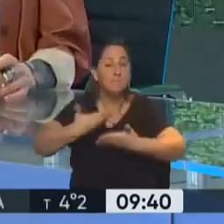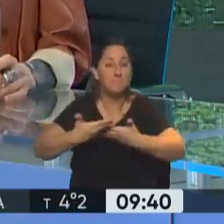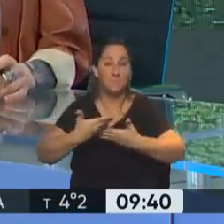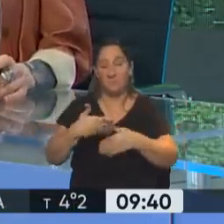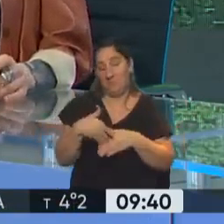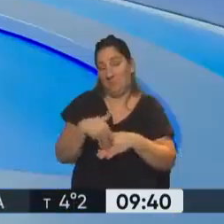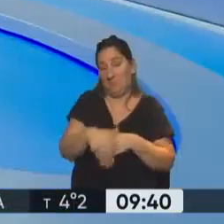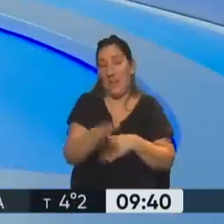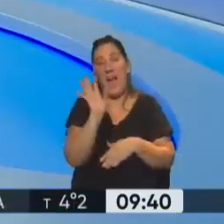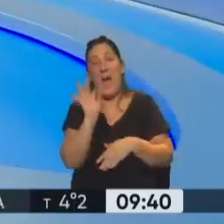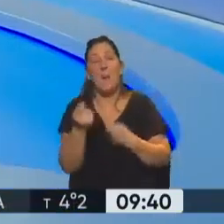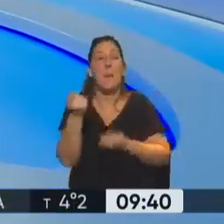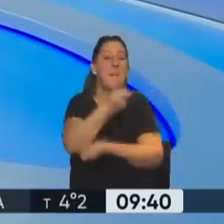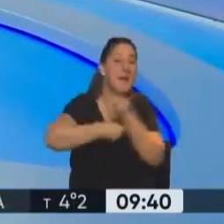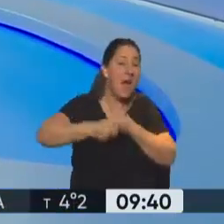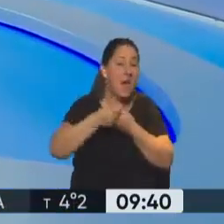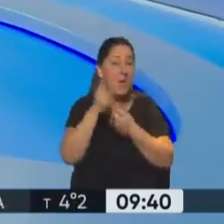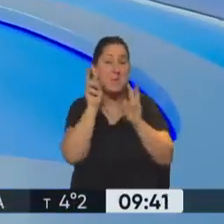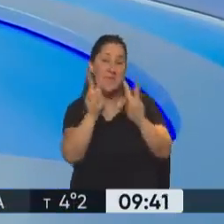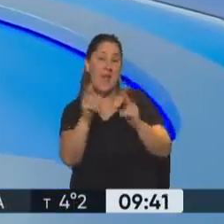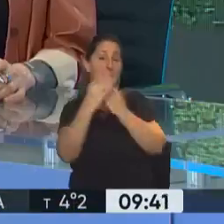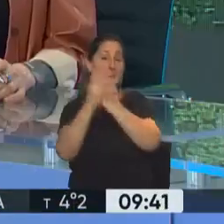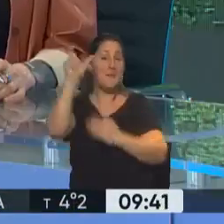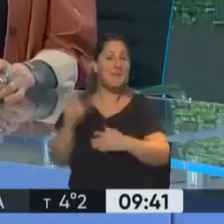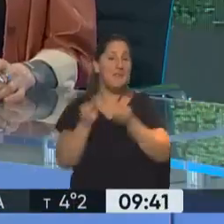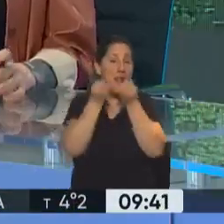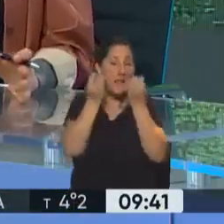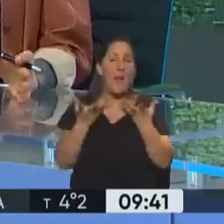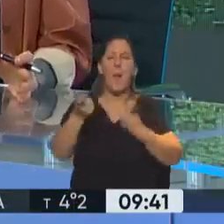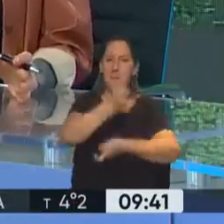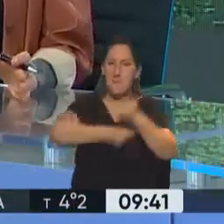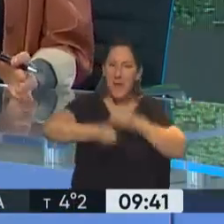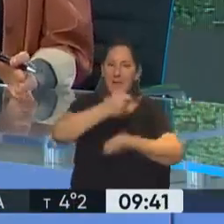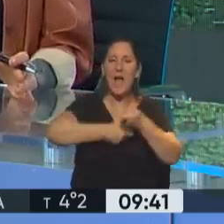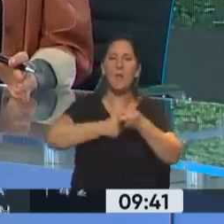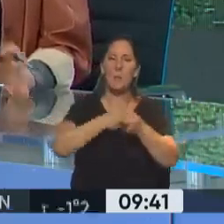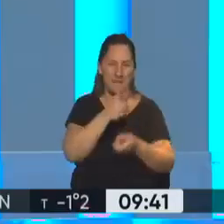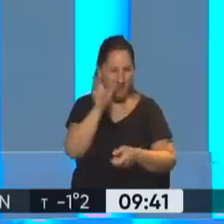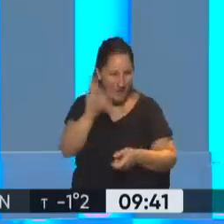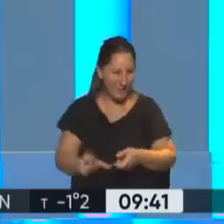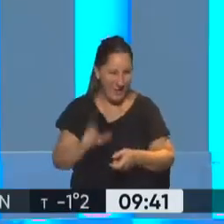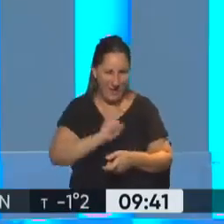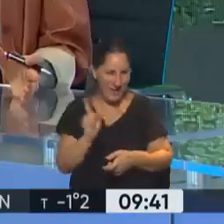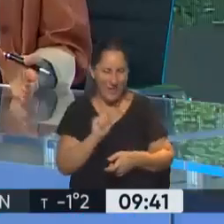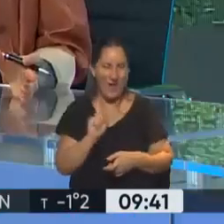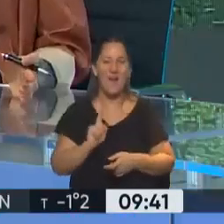enteraremos qué es lo que opinan los mercados bueno los mercados que tienen cuando hablamos de los mercados hablamos como si fuera una persona que